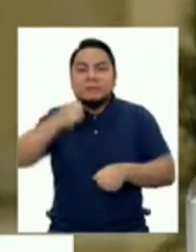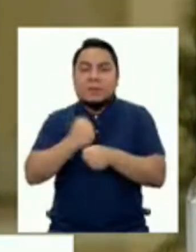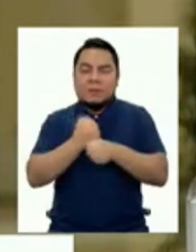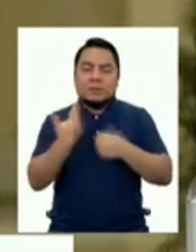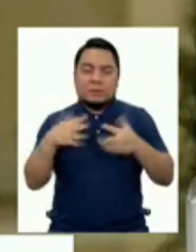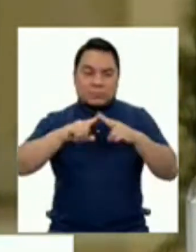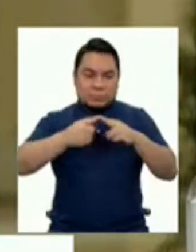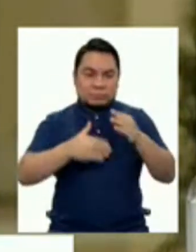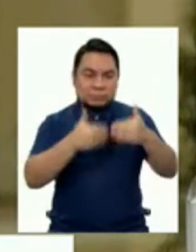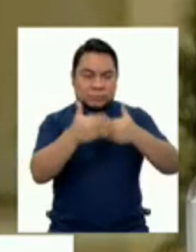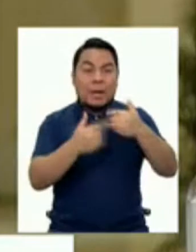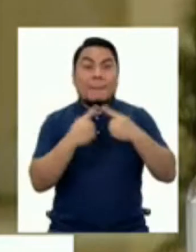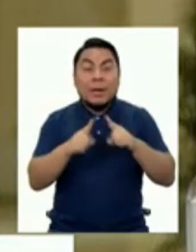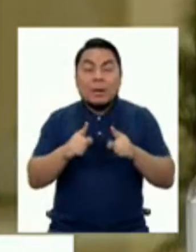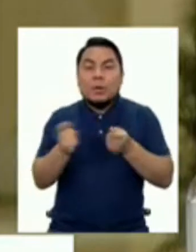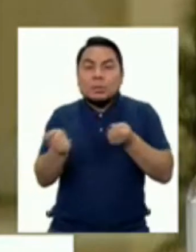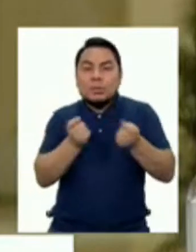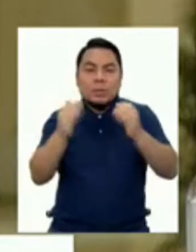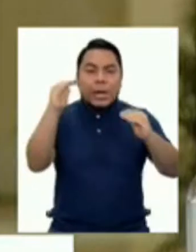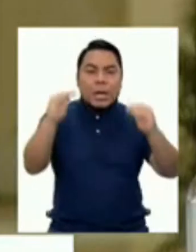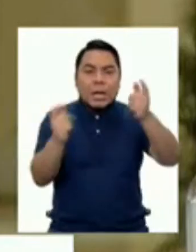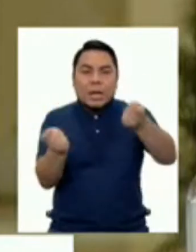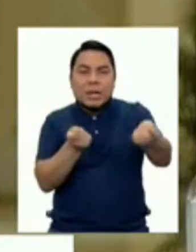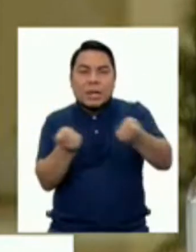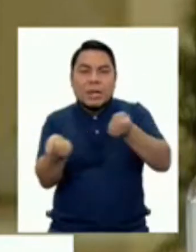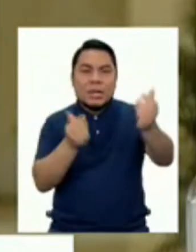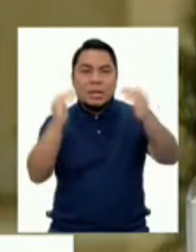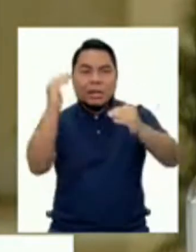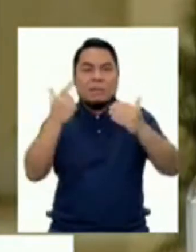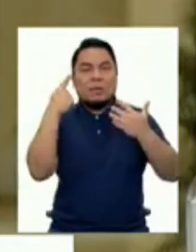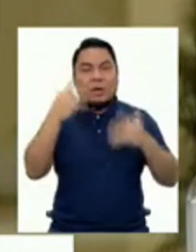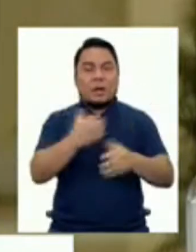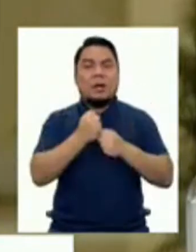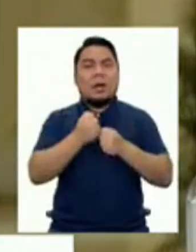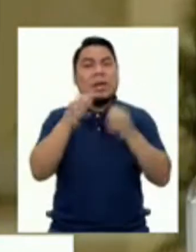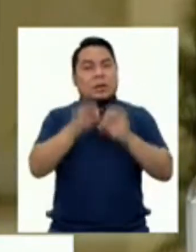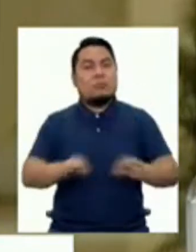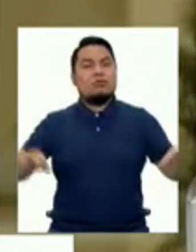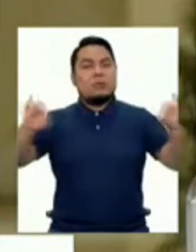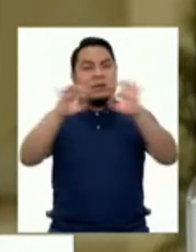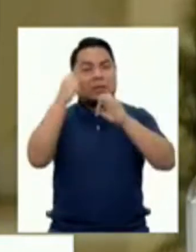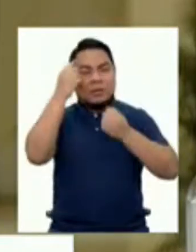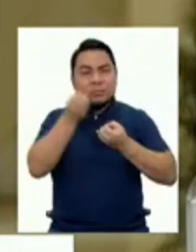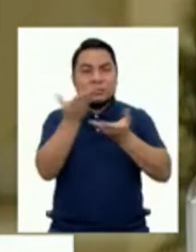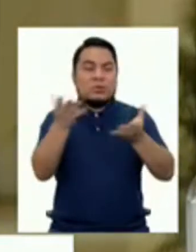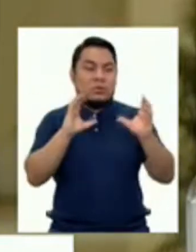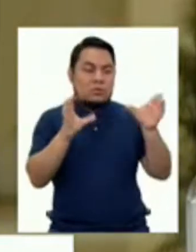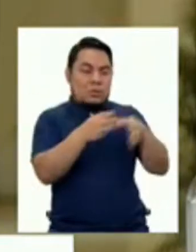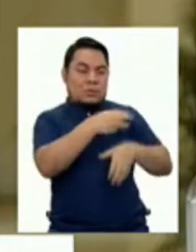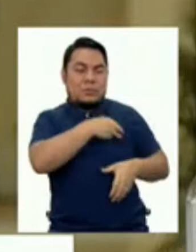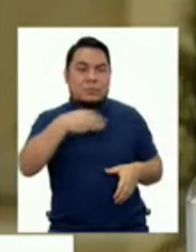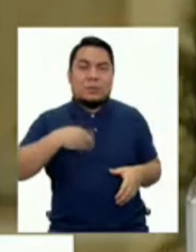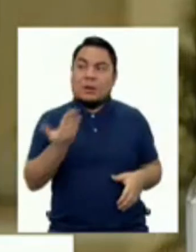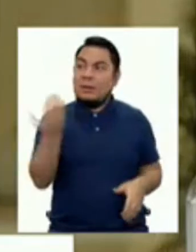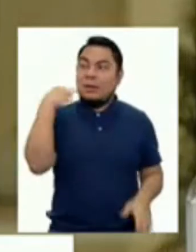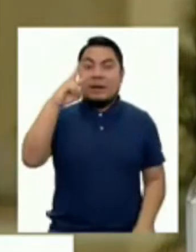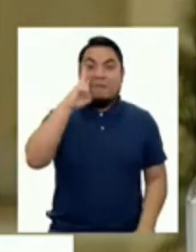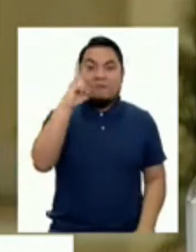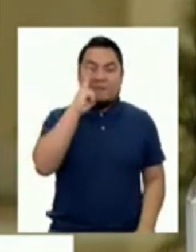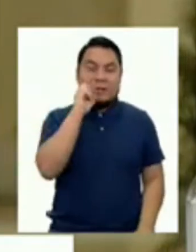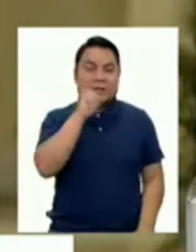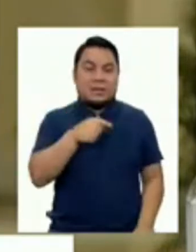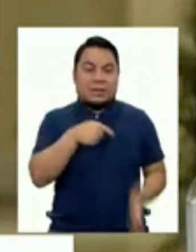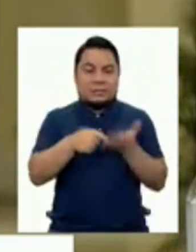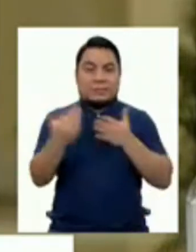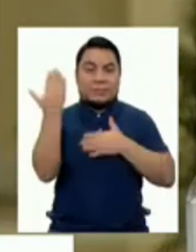un equilibrio para la toma de una decisión importante que hicimos en el Consejo de Ministros del viernes de